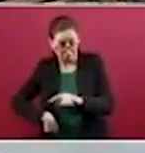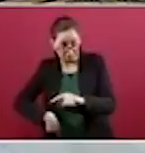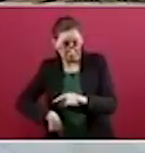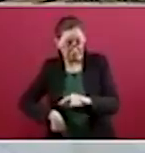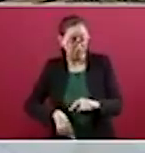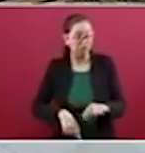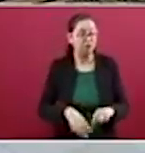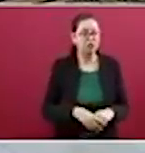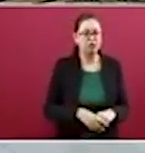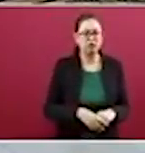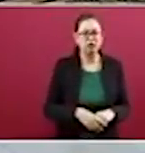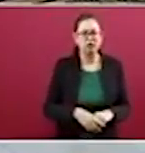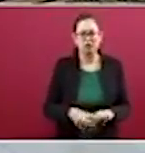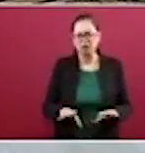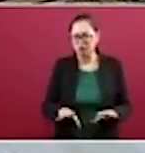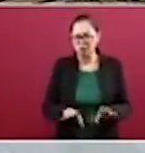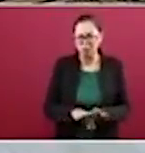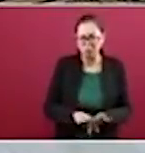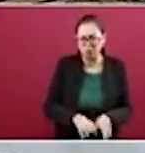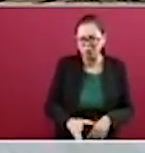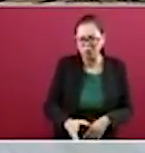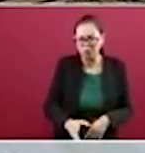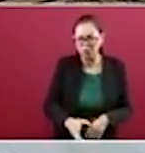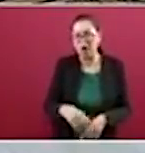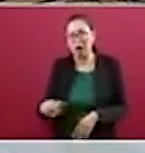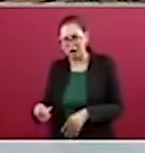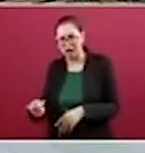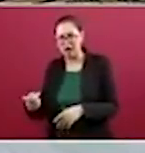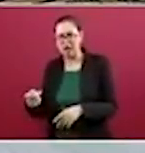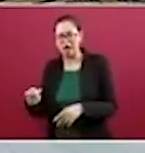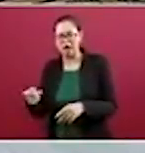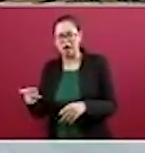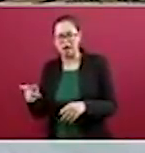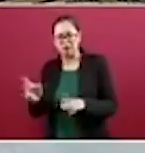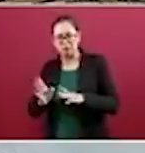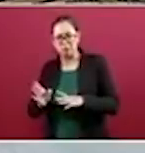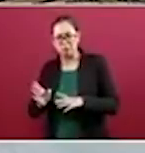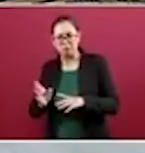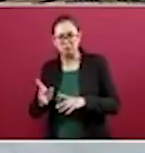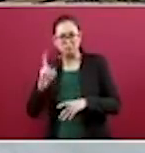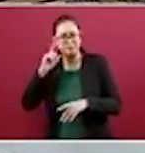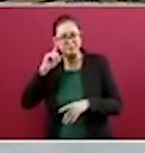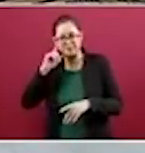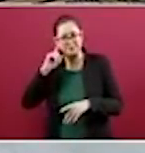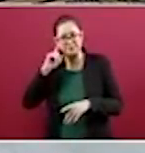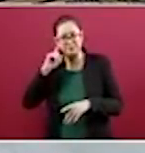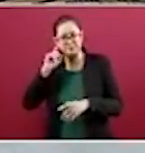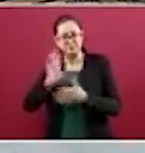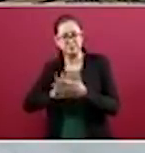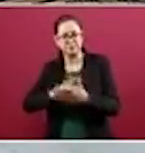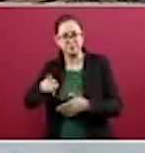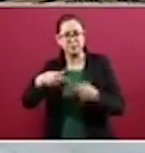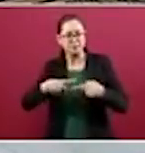militar. Ah, pero que sí existe Guardia Nacional. Ah. Que no sea mando militar, finalmente es la posición de todas las